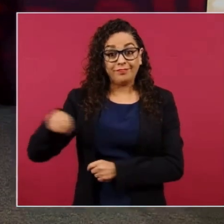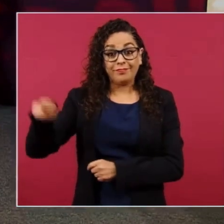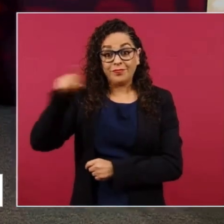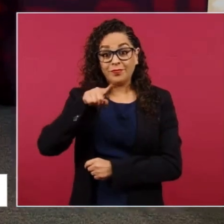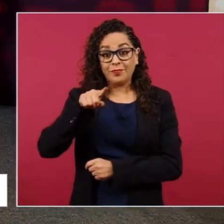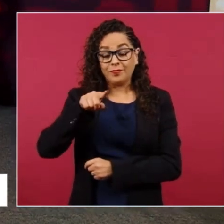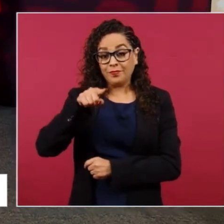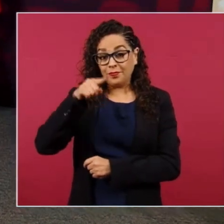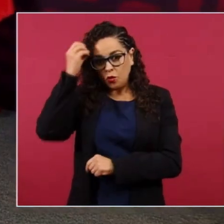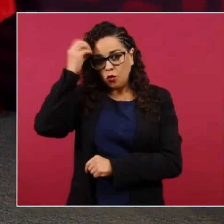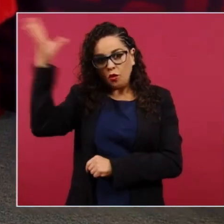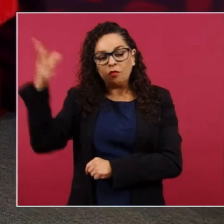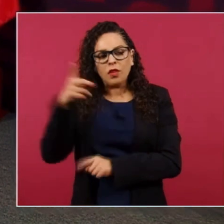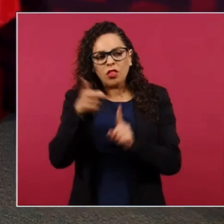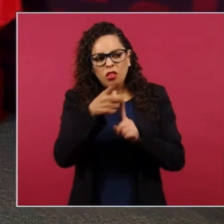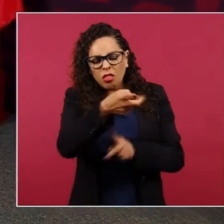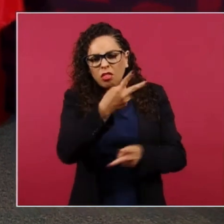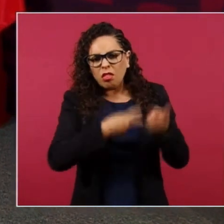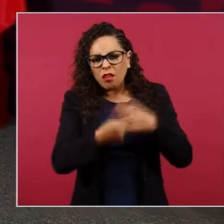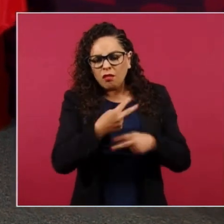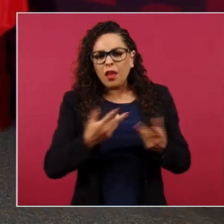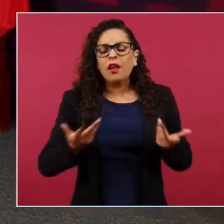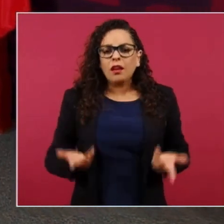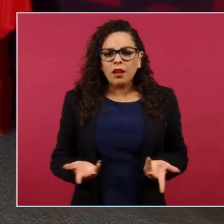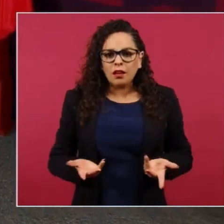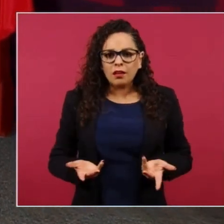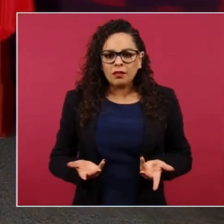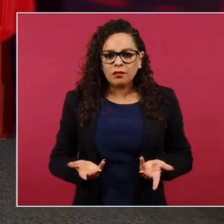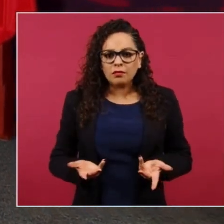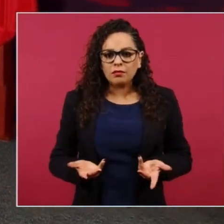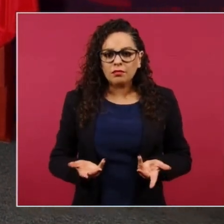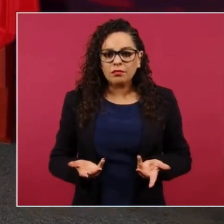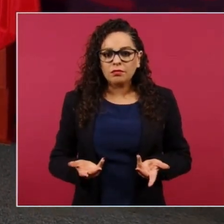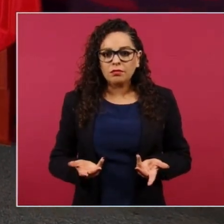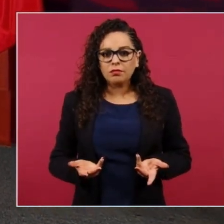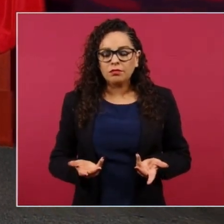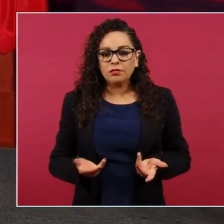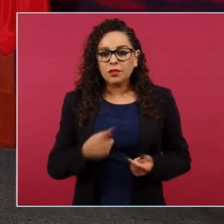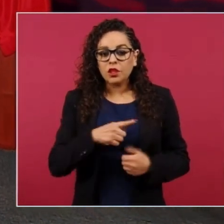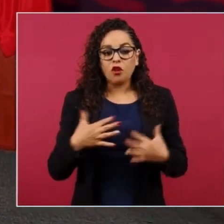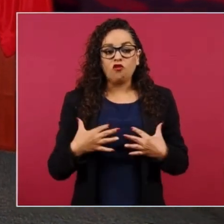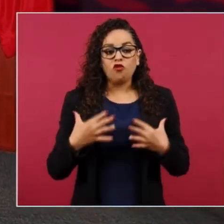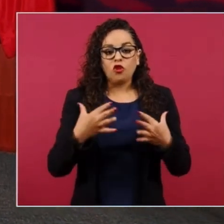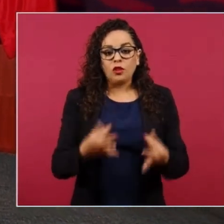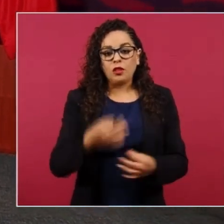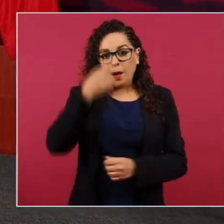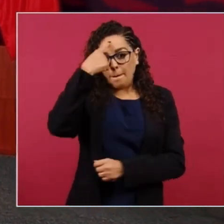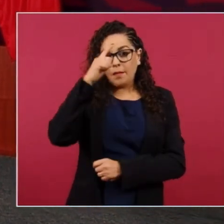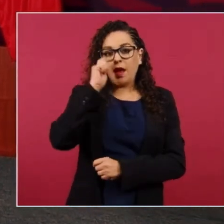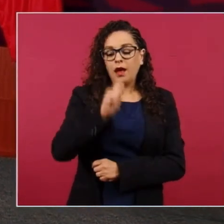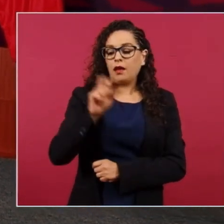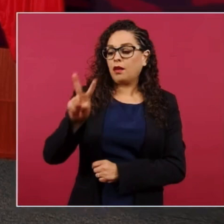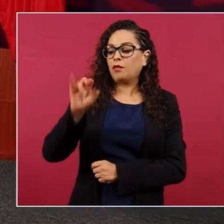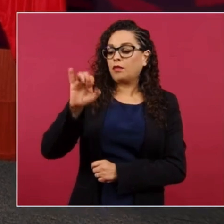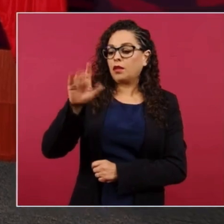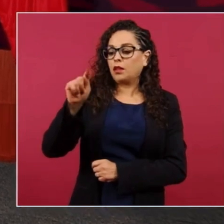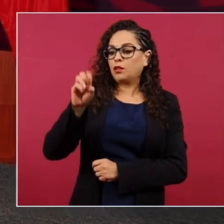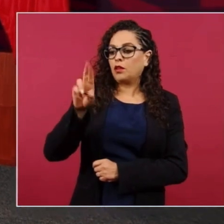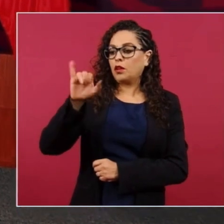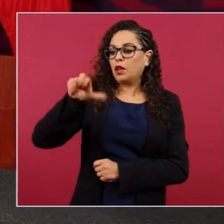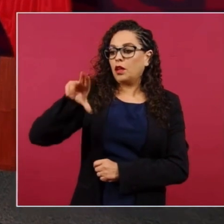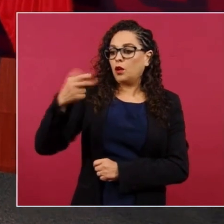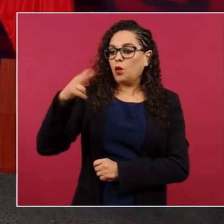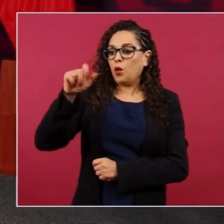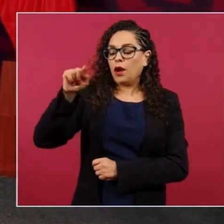movimiento revolucionario, surge para enfrentar el golpe de Estado de Victoriano Huerta,